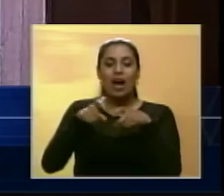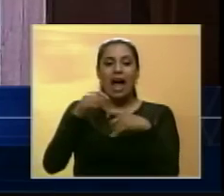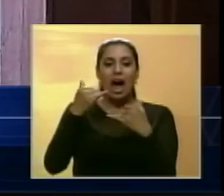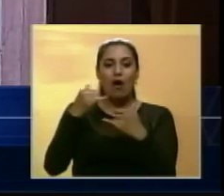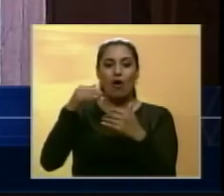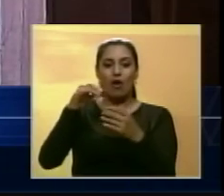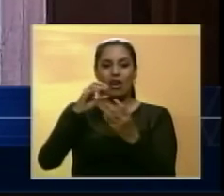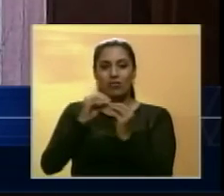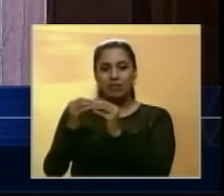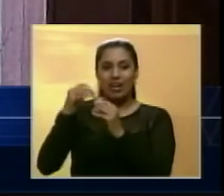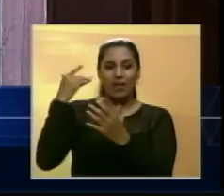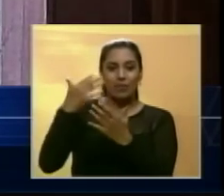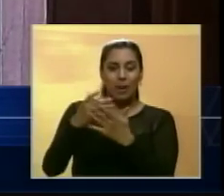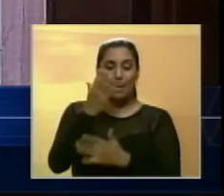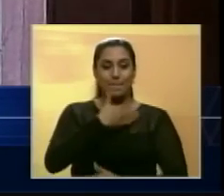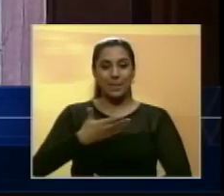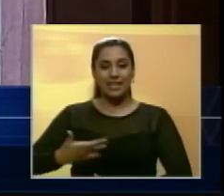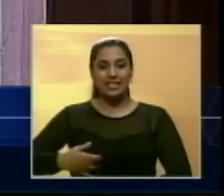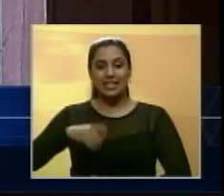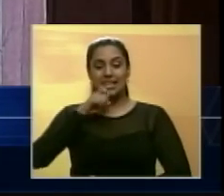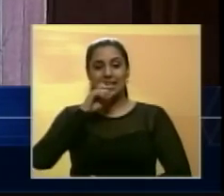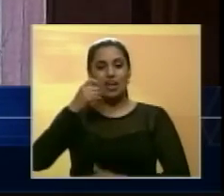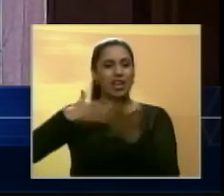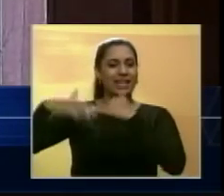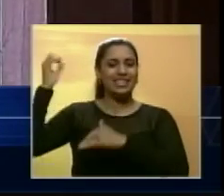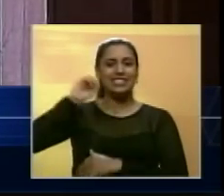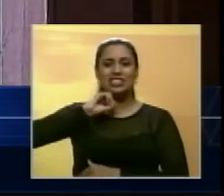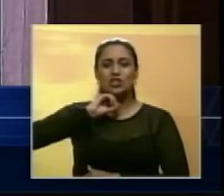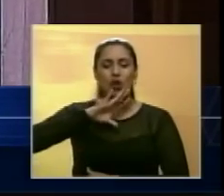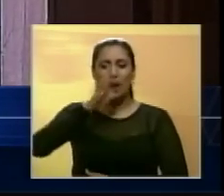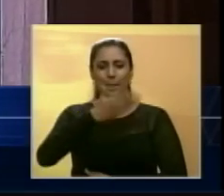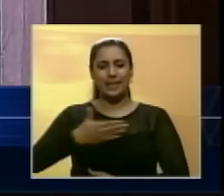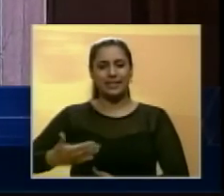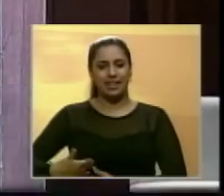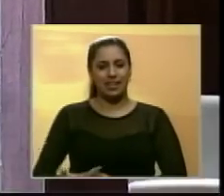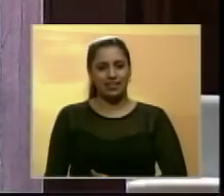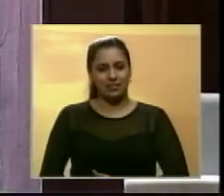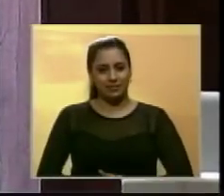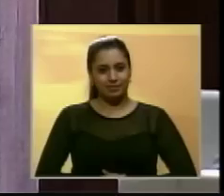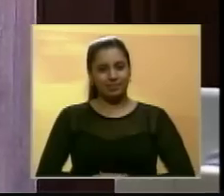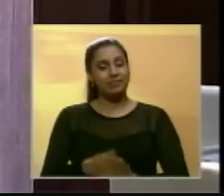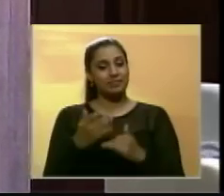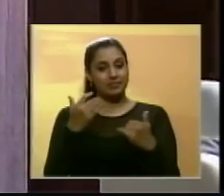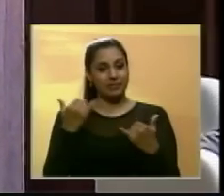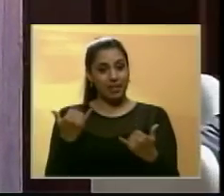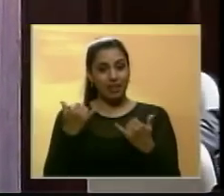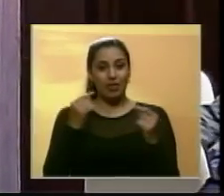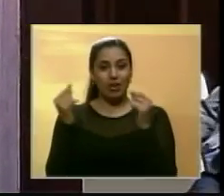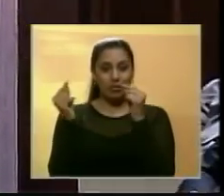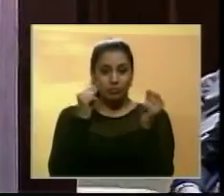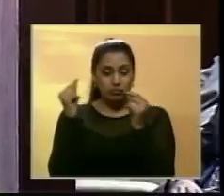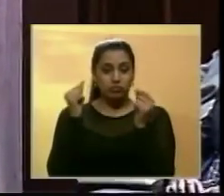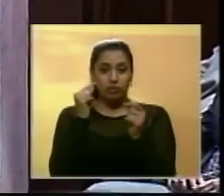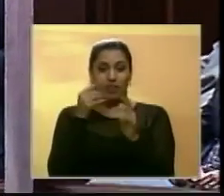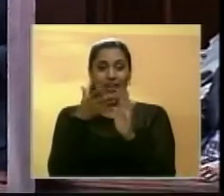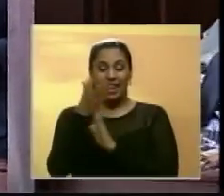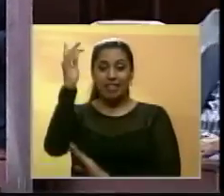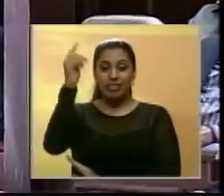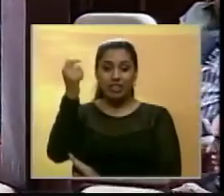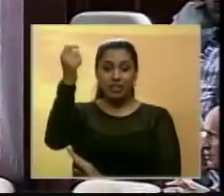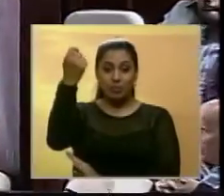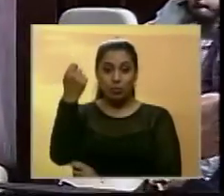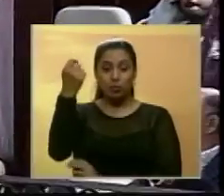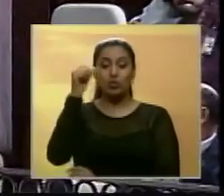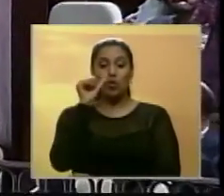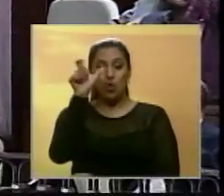en el país durante la presidencia de Rómulo Betancourt. Vamos a escuchar en este momento la intervención del diputado